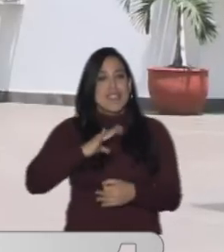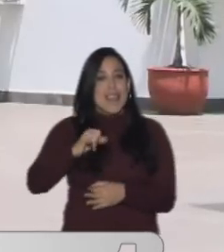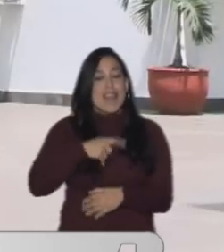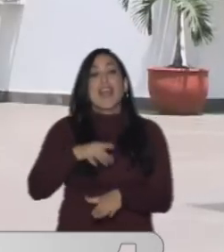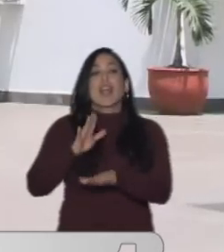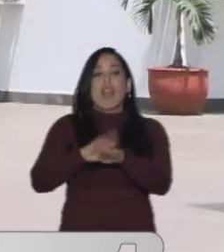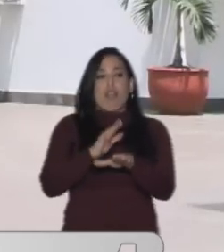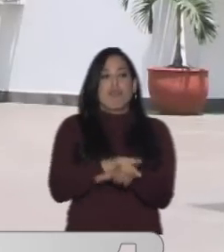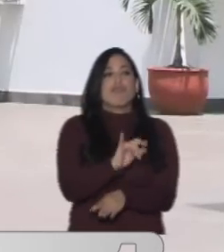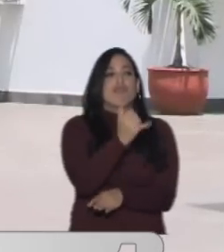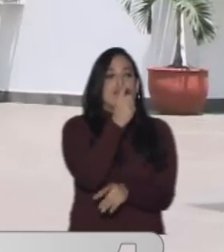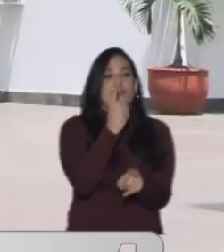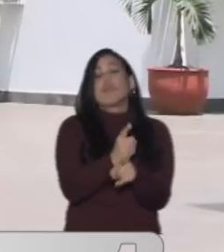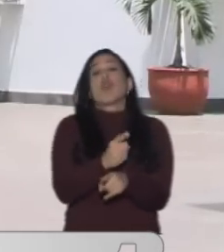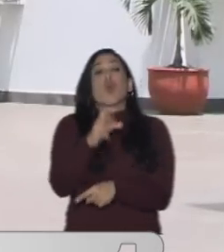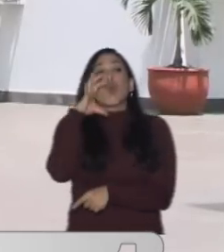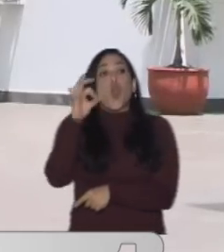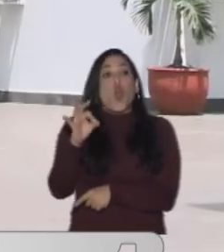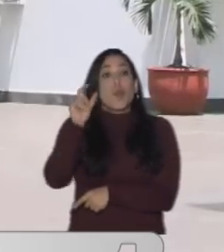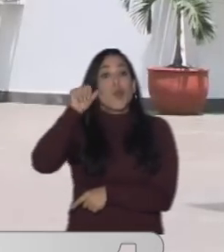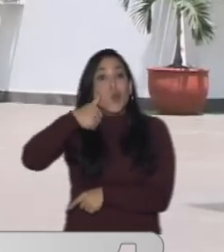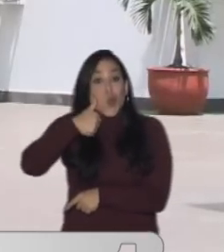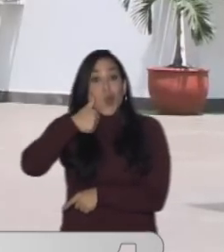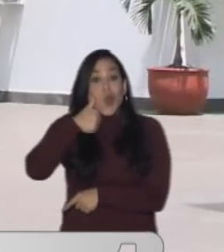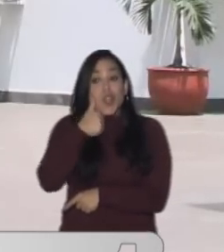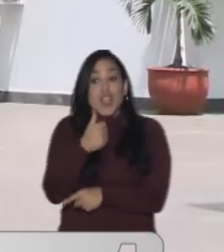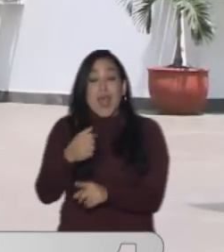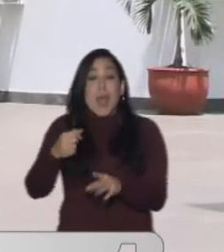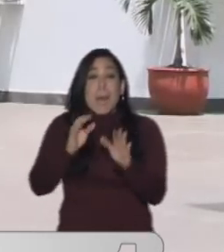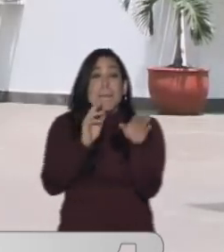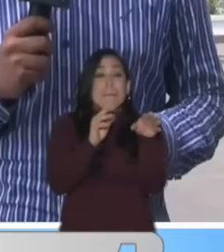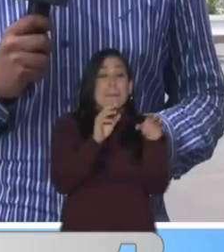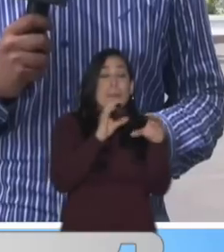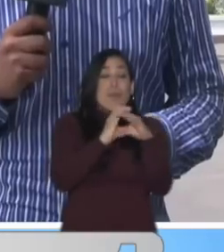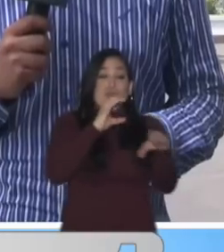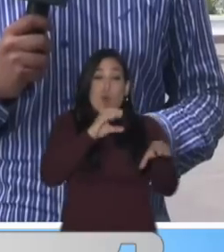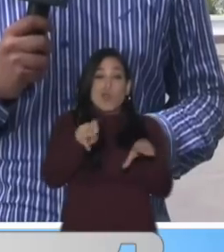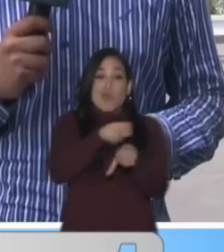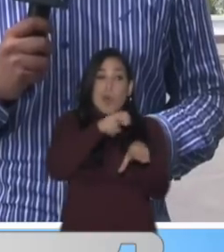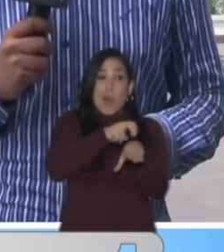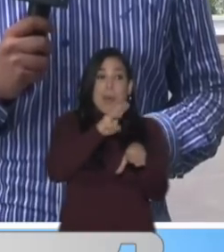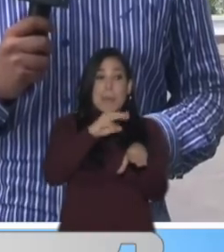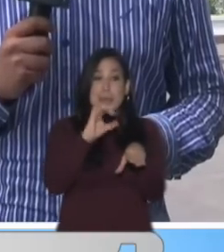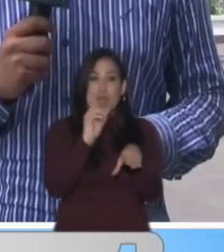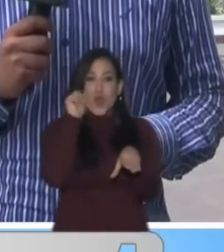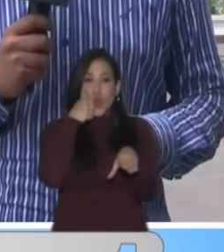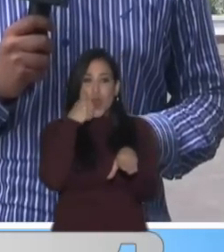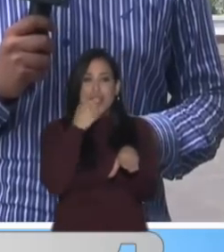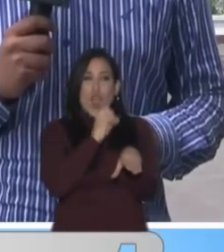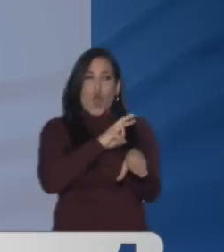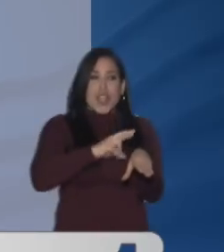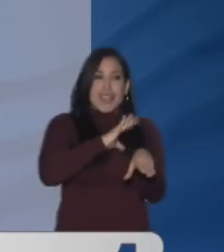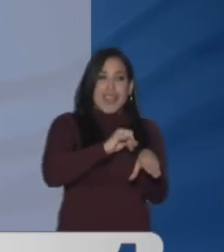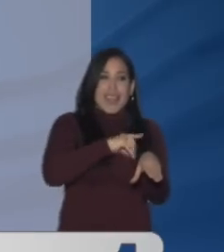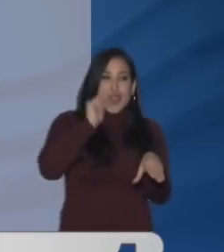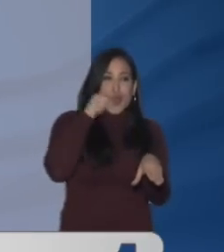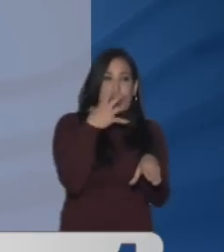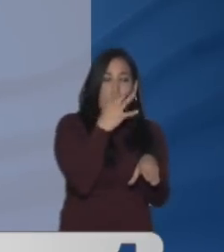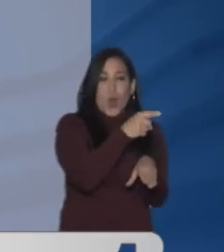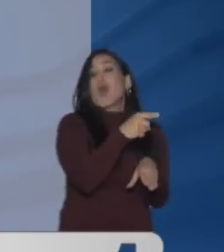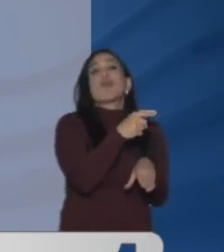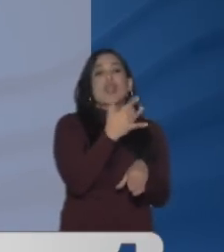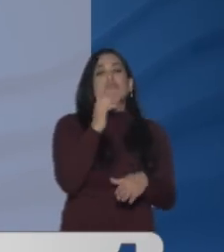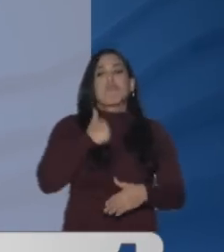Cali confirmó que el hombre que agredió a un bus del sistema de transporte masivo MIO en el oriente de la capital del Valle